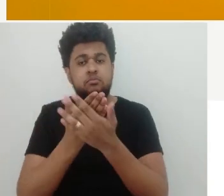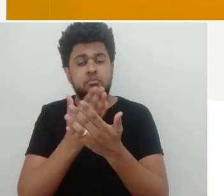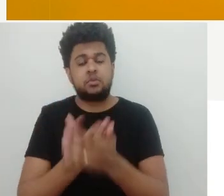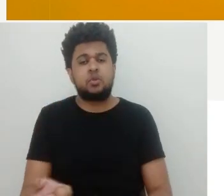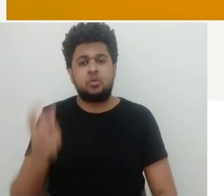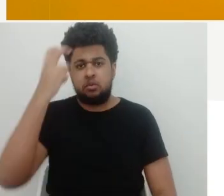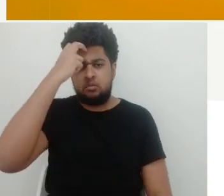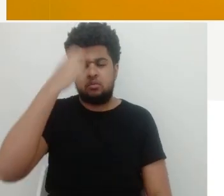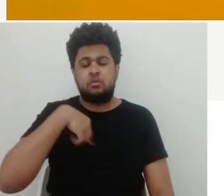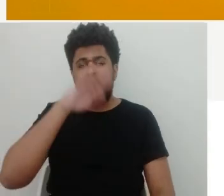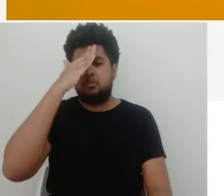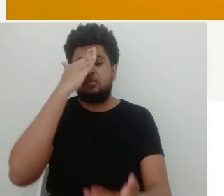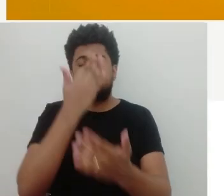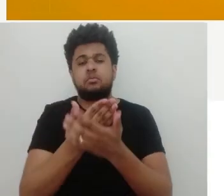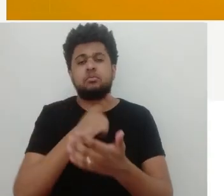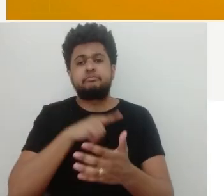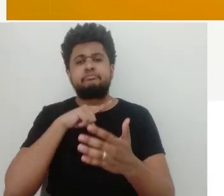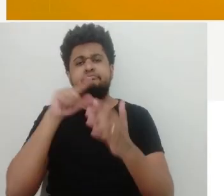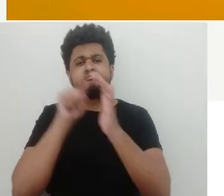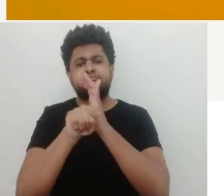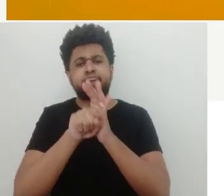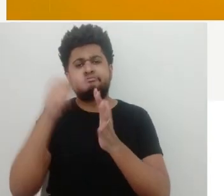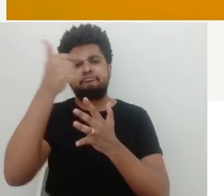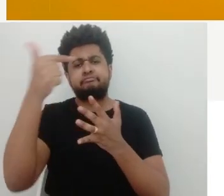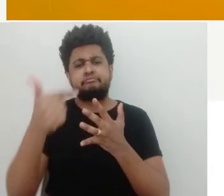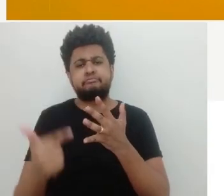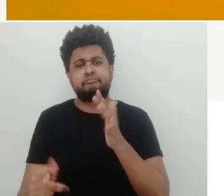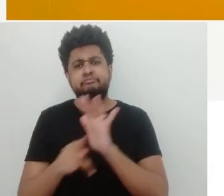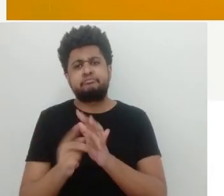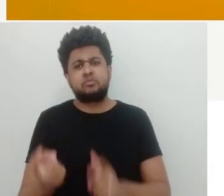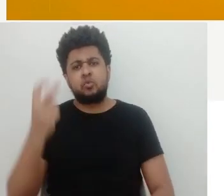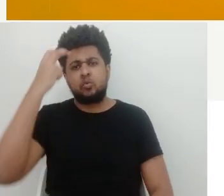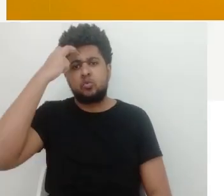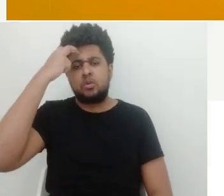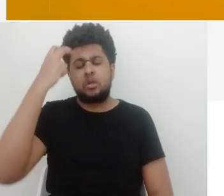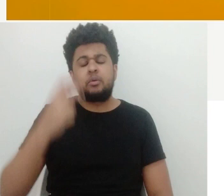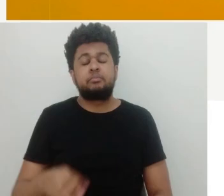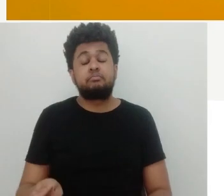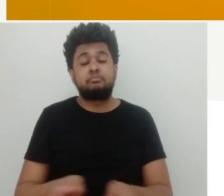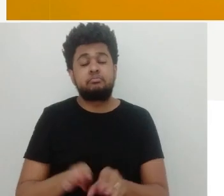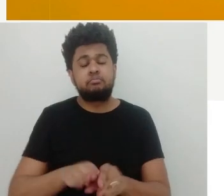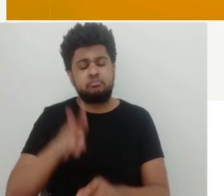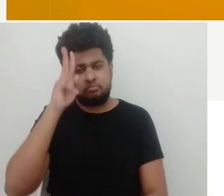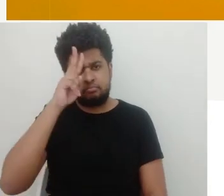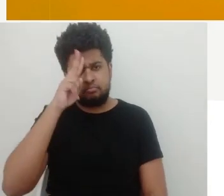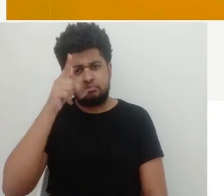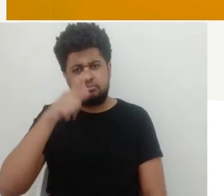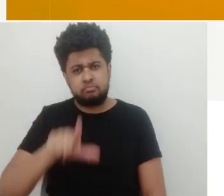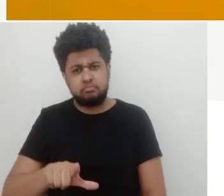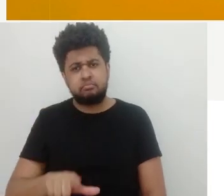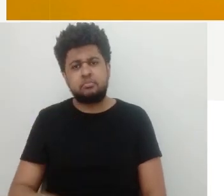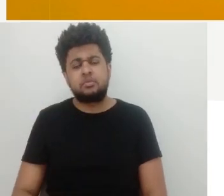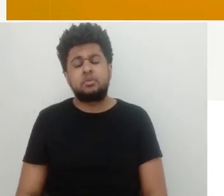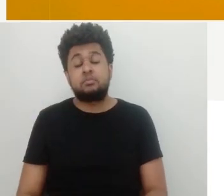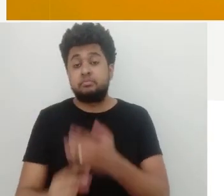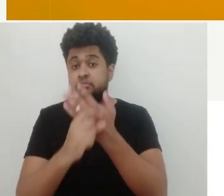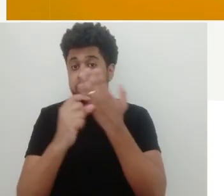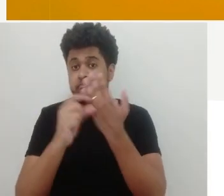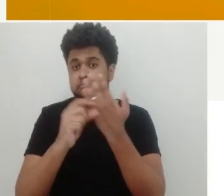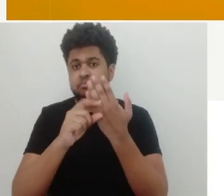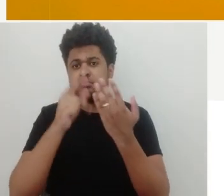culturales, recordemos el ensayo de Raymond Williams tan temprano como 1958, Culture